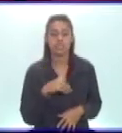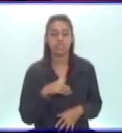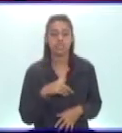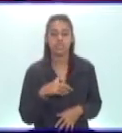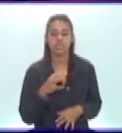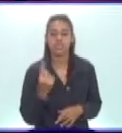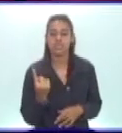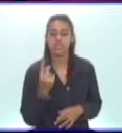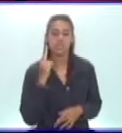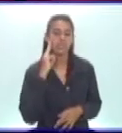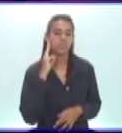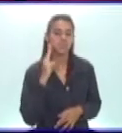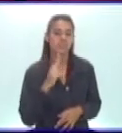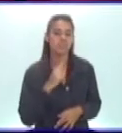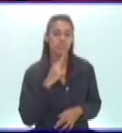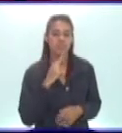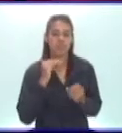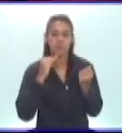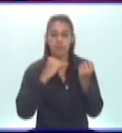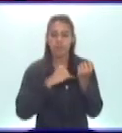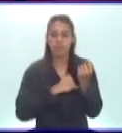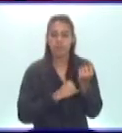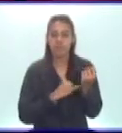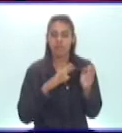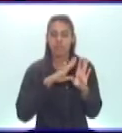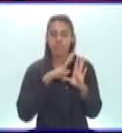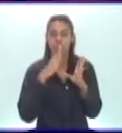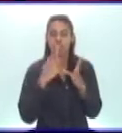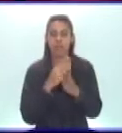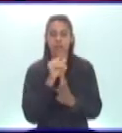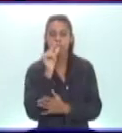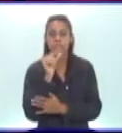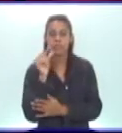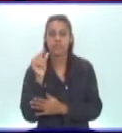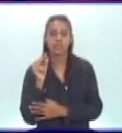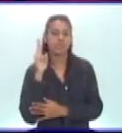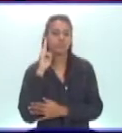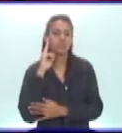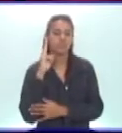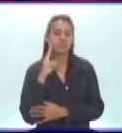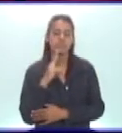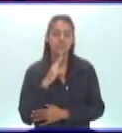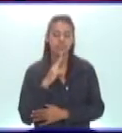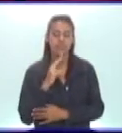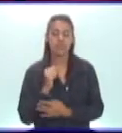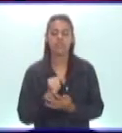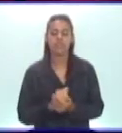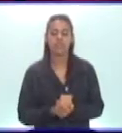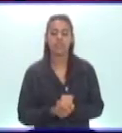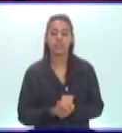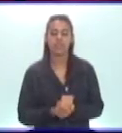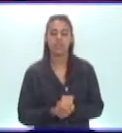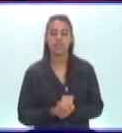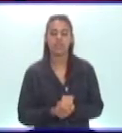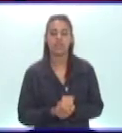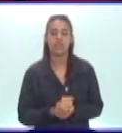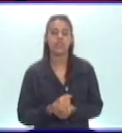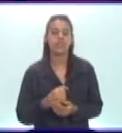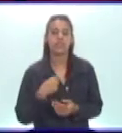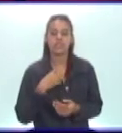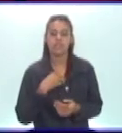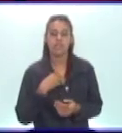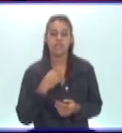sean sordos profundos, pues todas las personas que presentan problemas de audición poseen